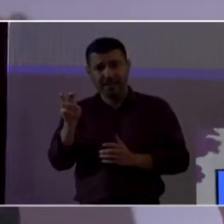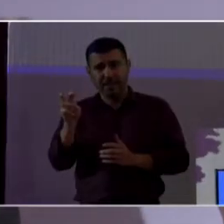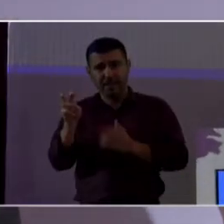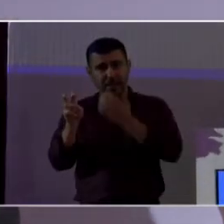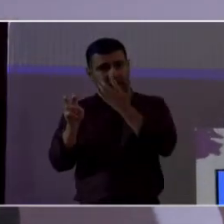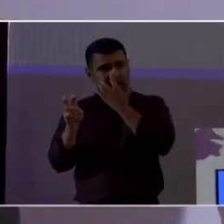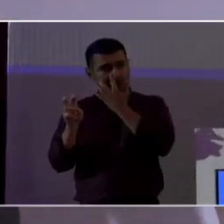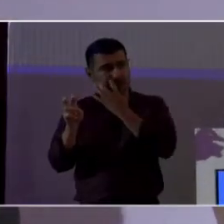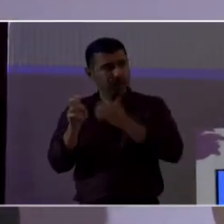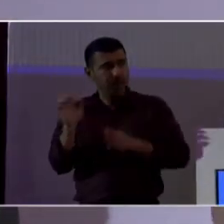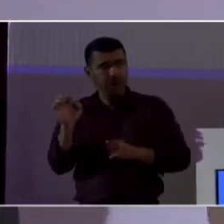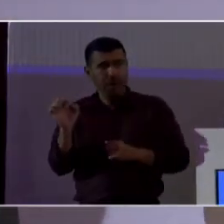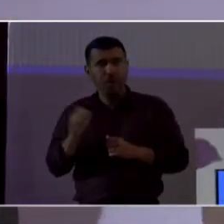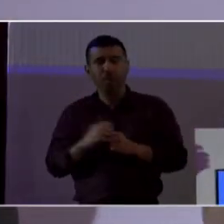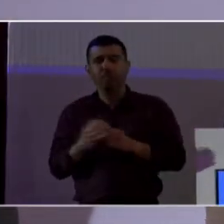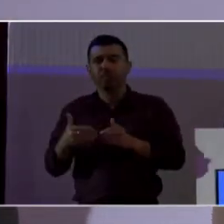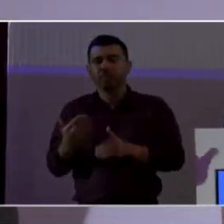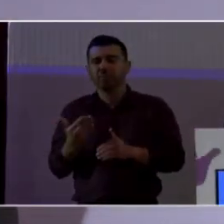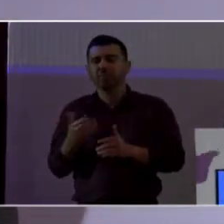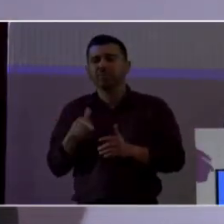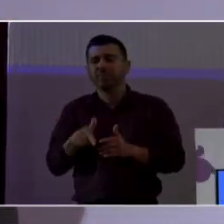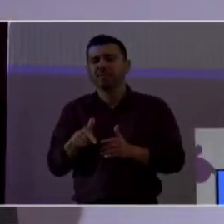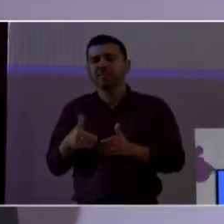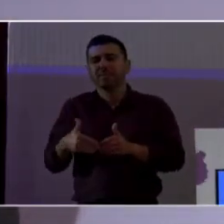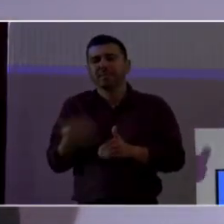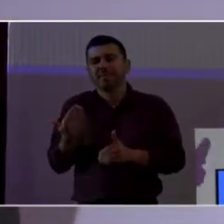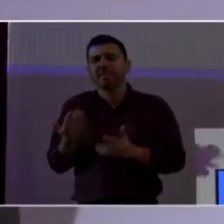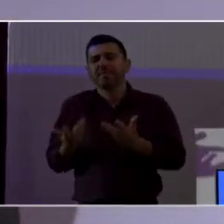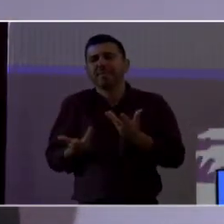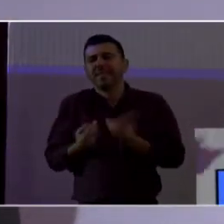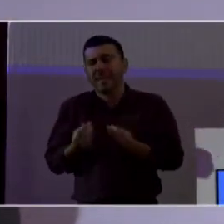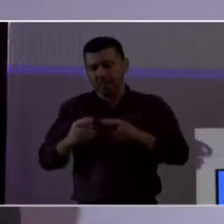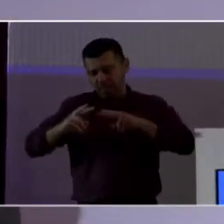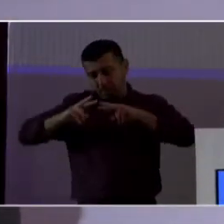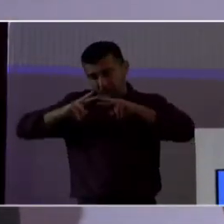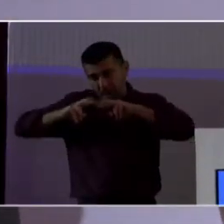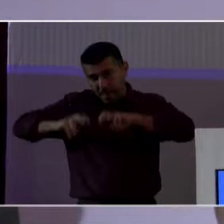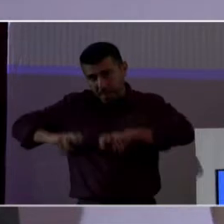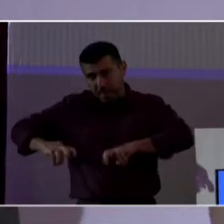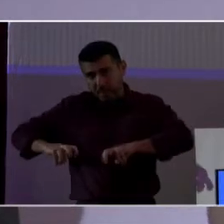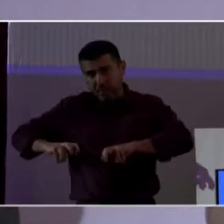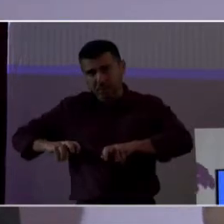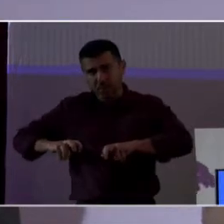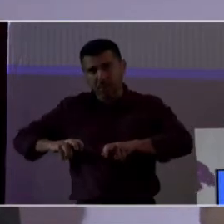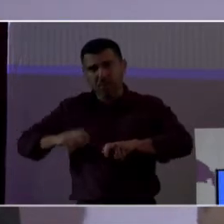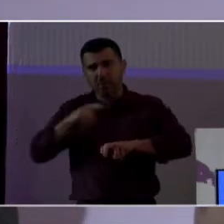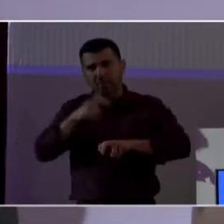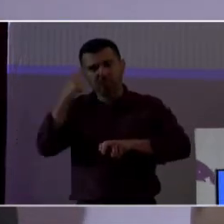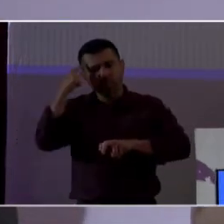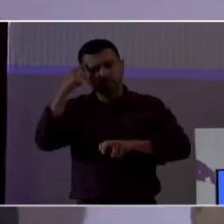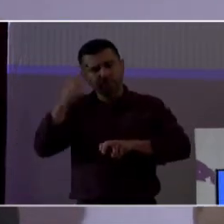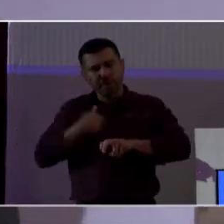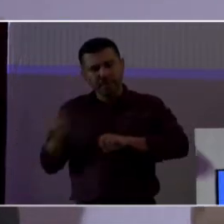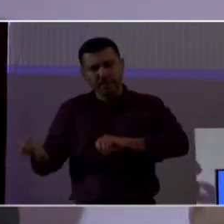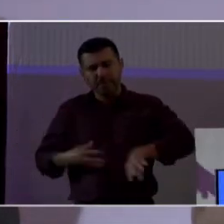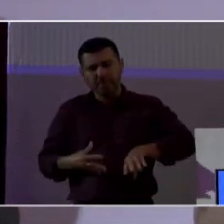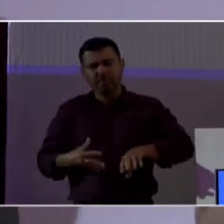2017, nosotros comenzamos un tema de investigación, porque lo primero que dijimos, bueno, vamos a hacer un tema de dejación de armas, un proceso de